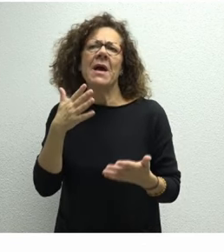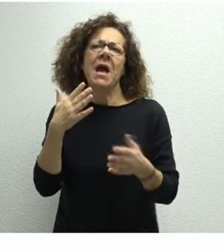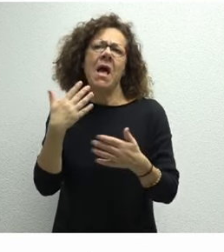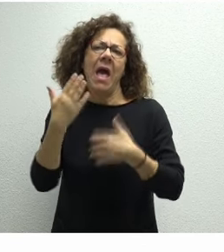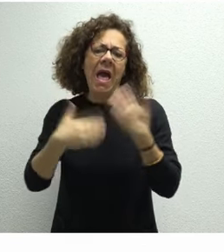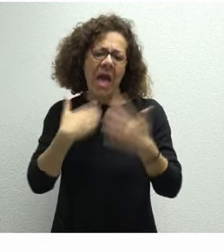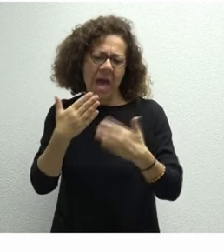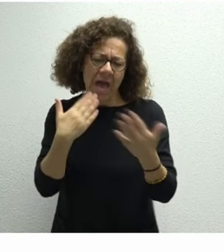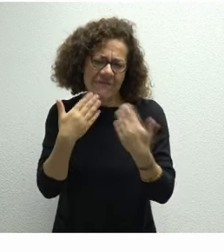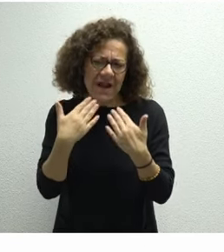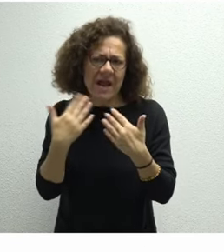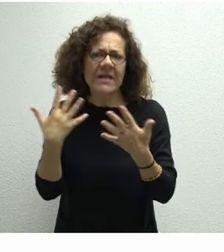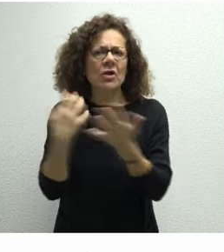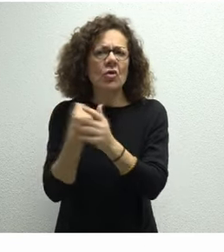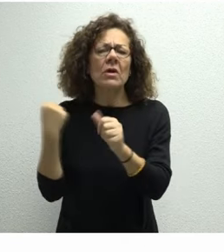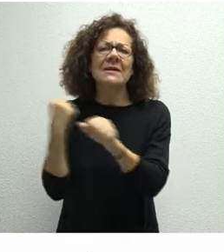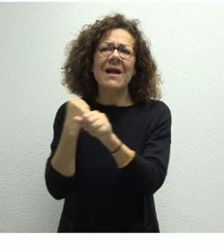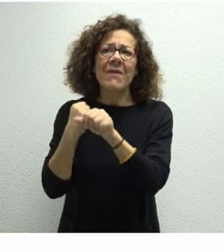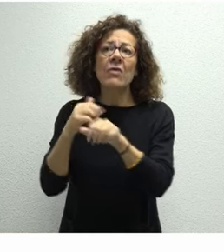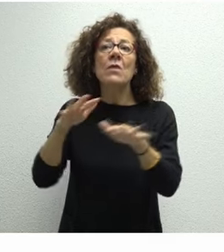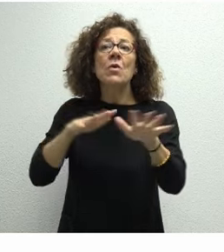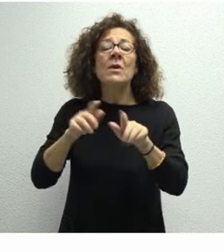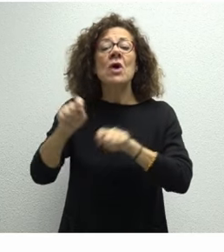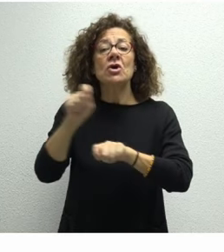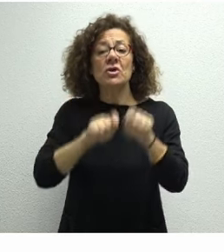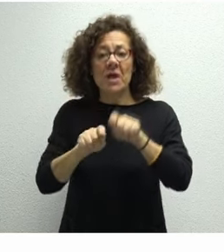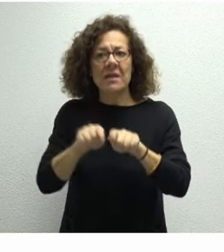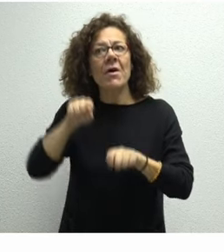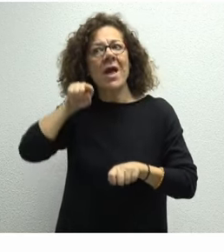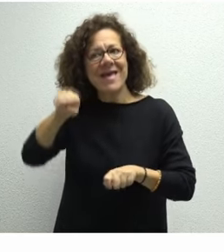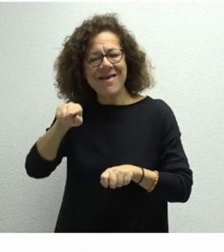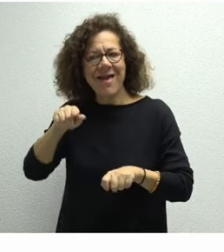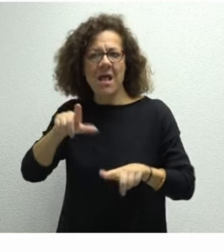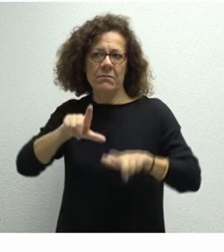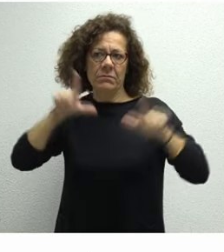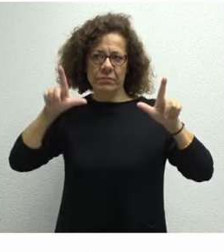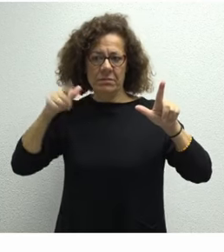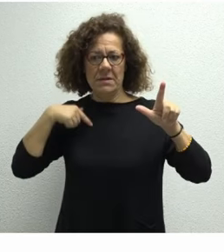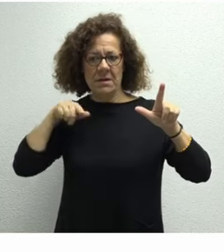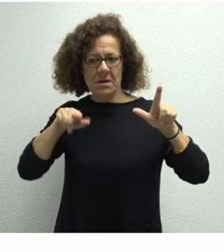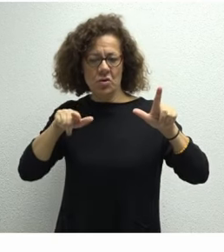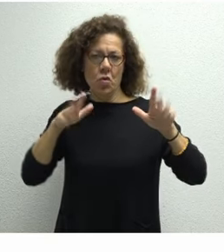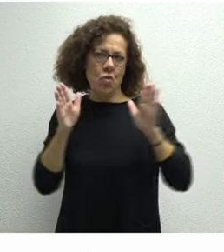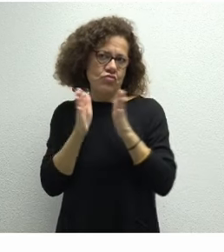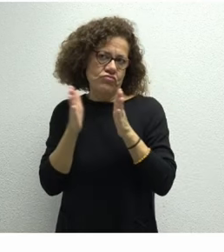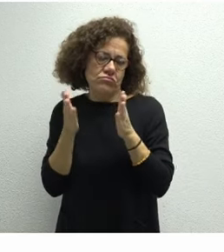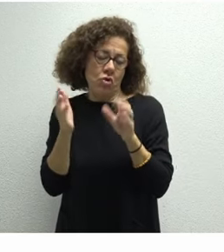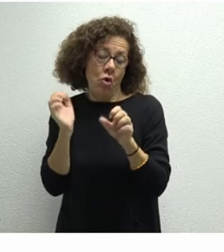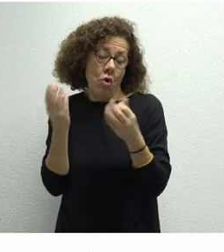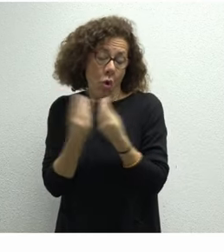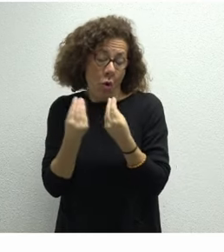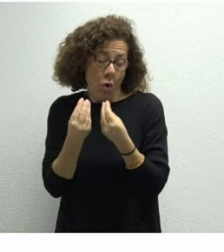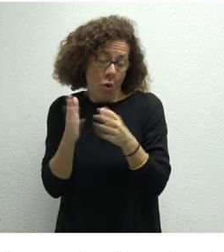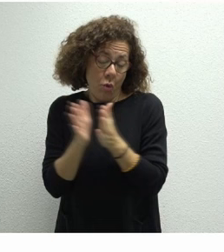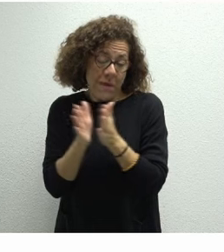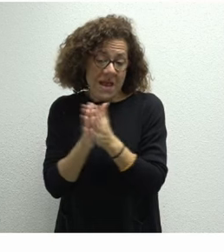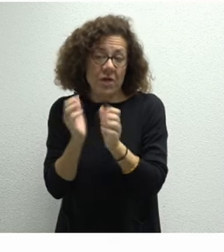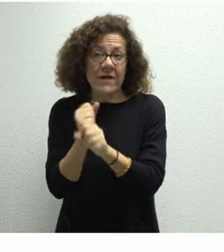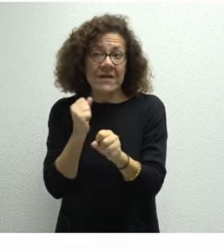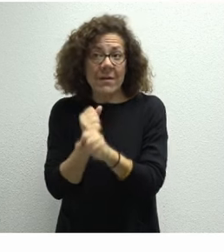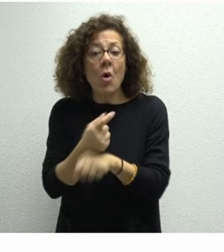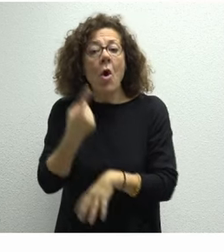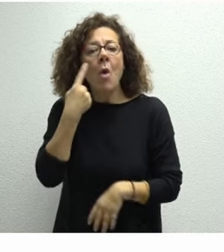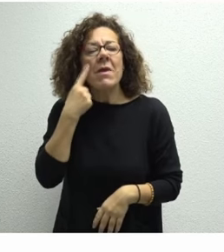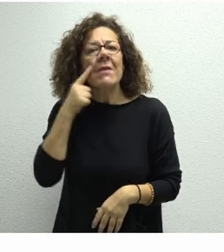que llevamos eh en el movimiento asociativo y de su mano como gran compañero de viaje para bueno para ver realmente estos